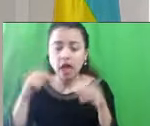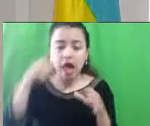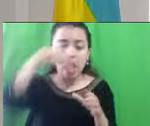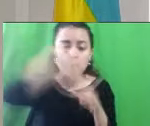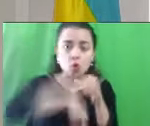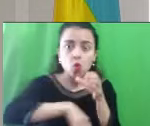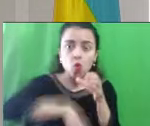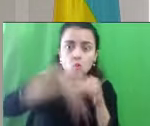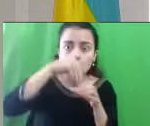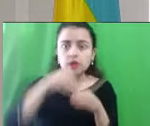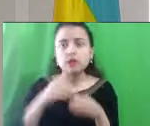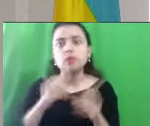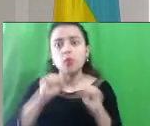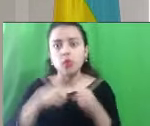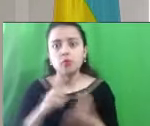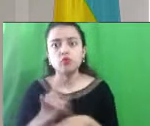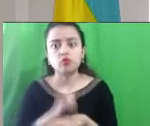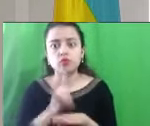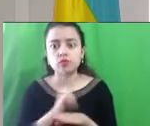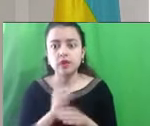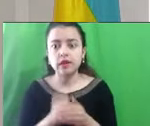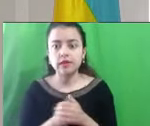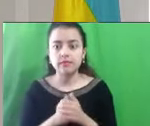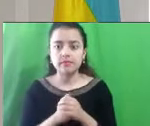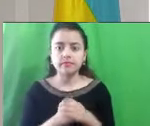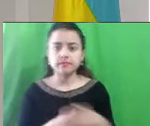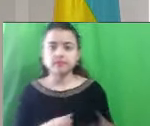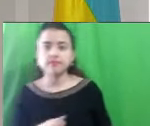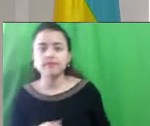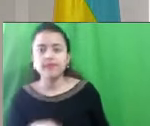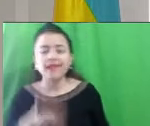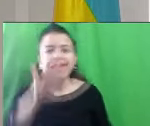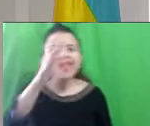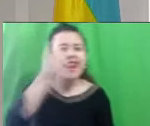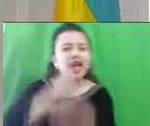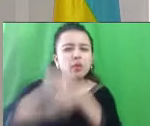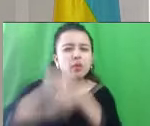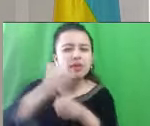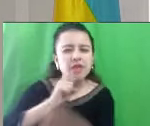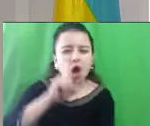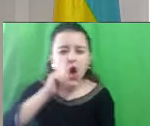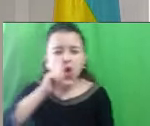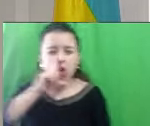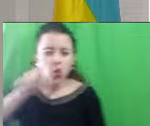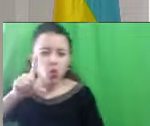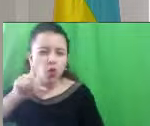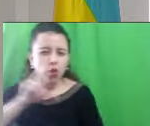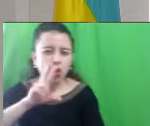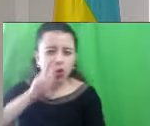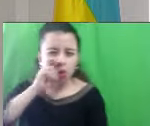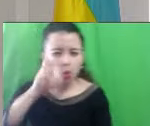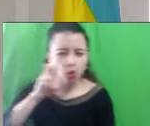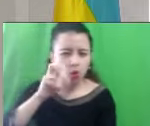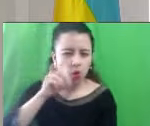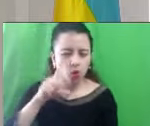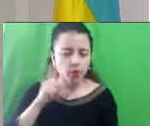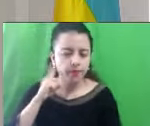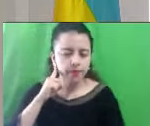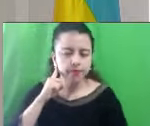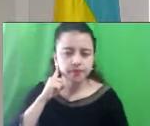También hay que destacar que el año pasado, en el mes de junio, se dio acta de inicio a la construcción de la PETAR